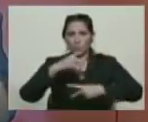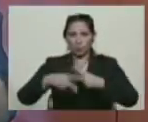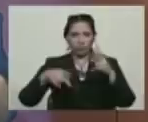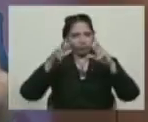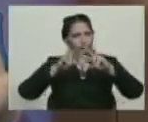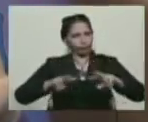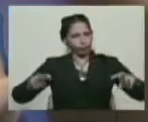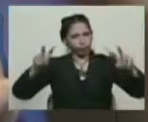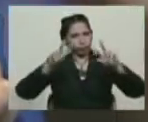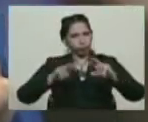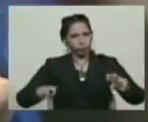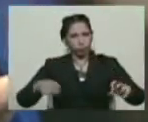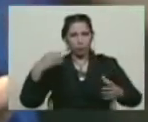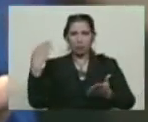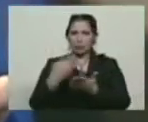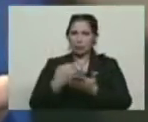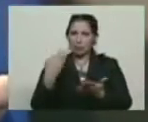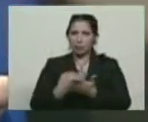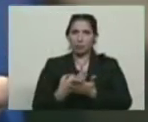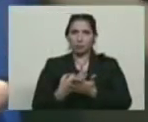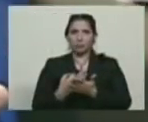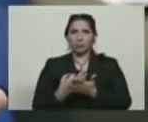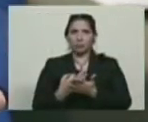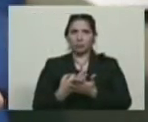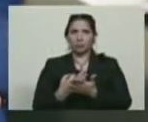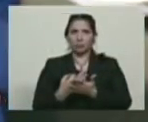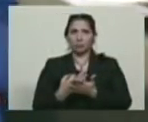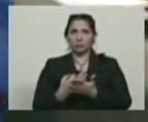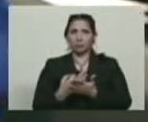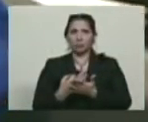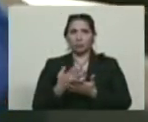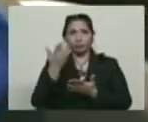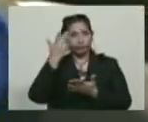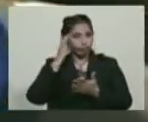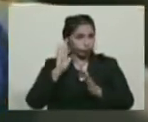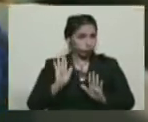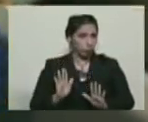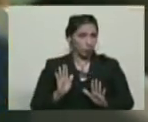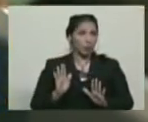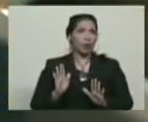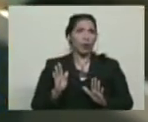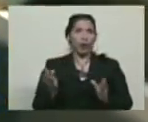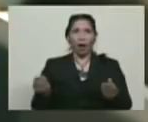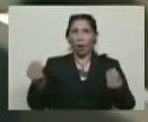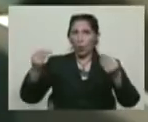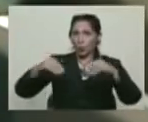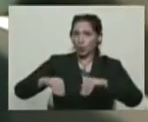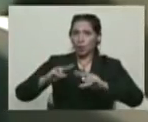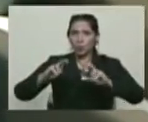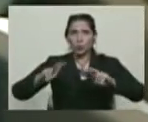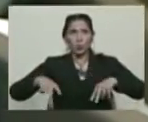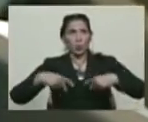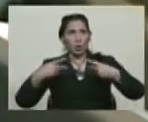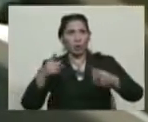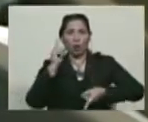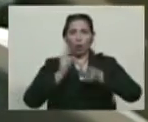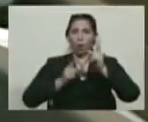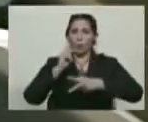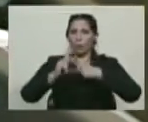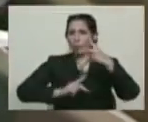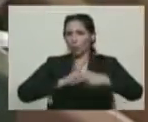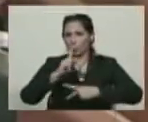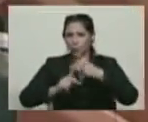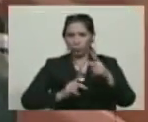periódica en caso de que amerite ajustar acordar nuevamente algún rubro o algún